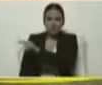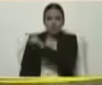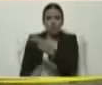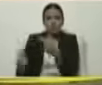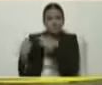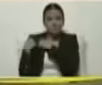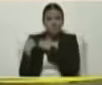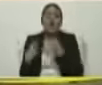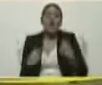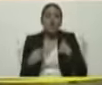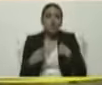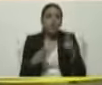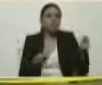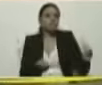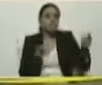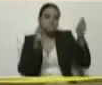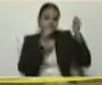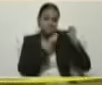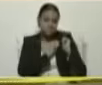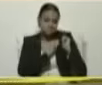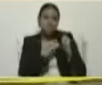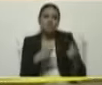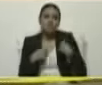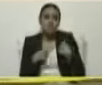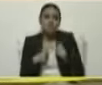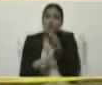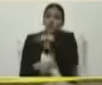Y yo asumí, he sido subestimado.